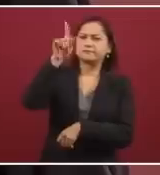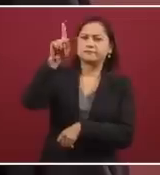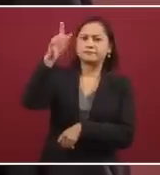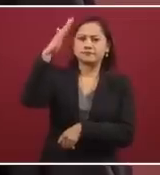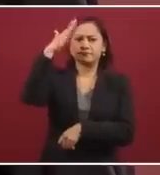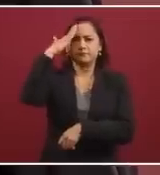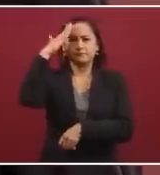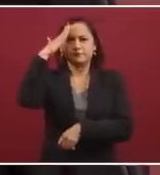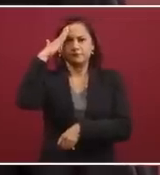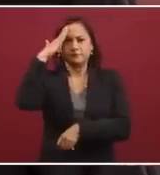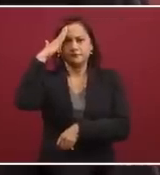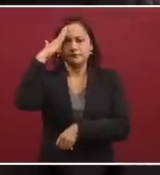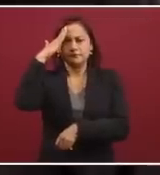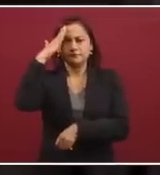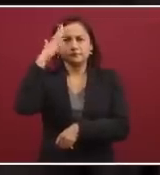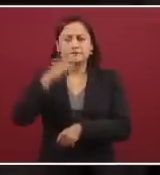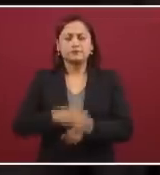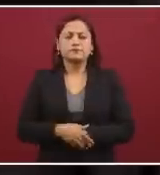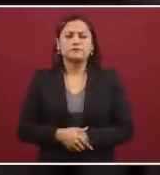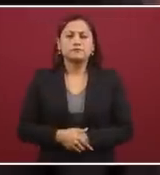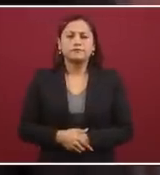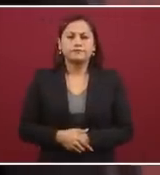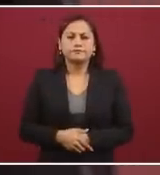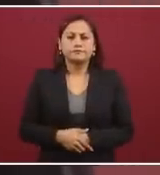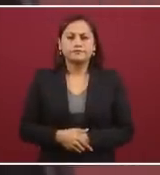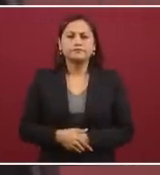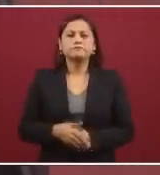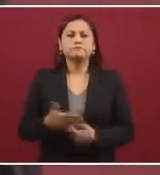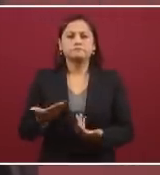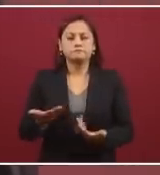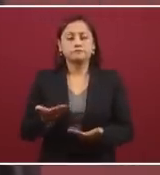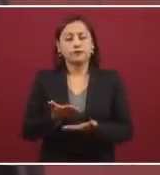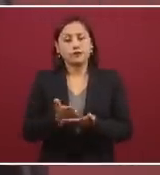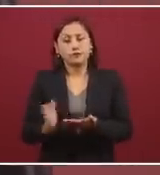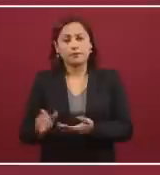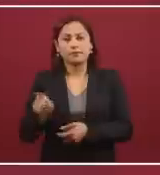la agresión a una mujer